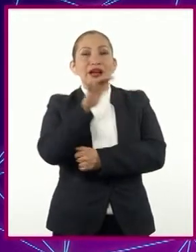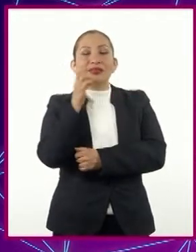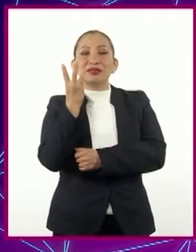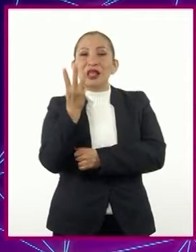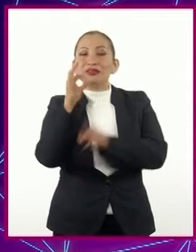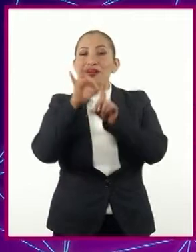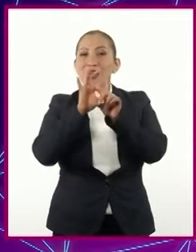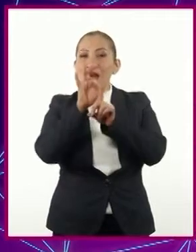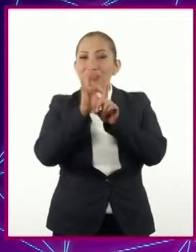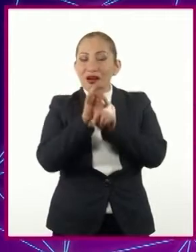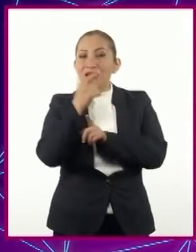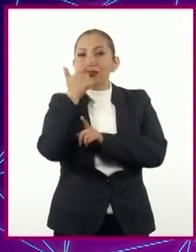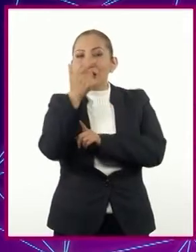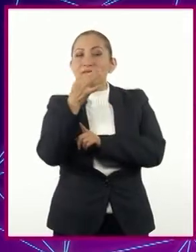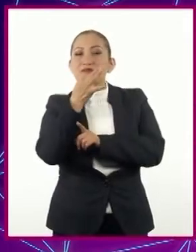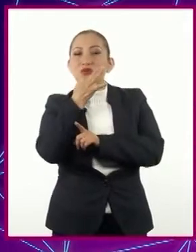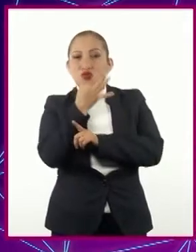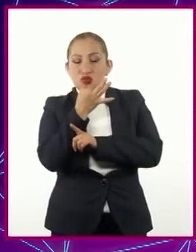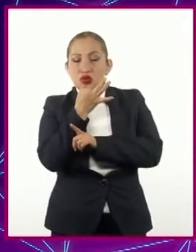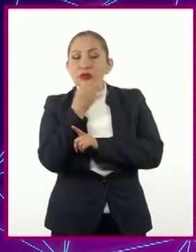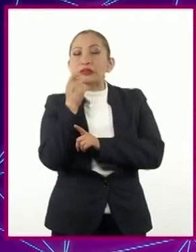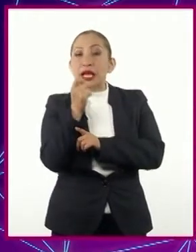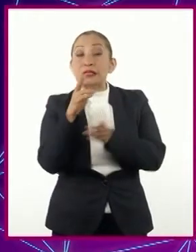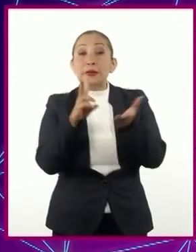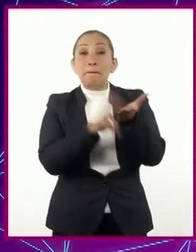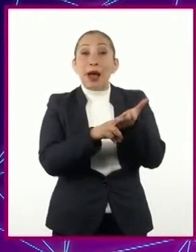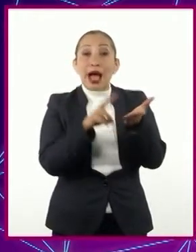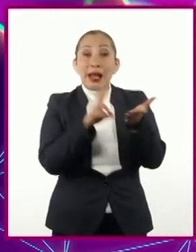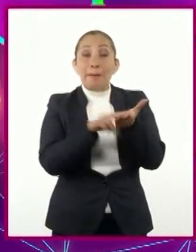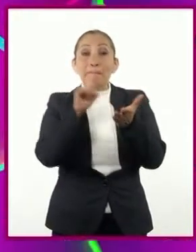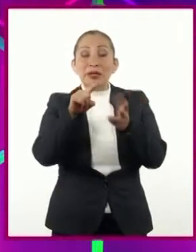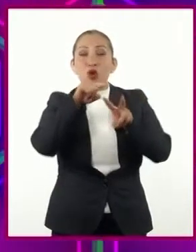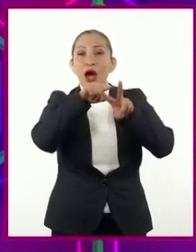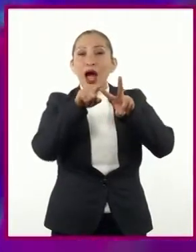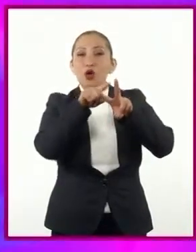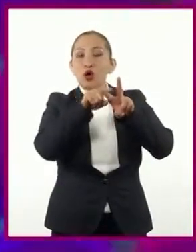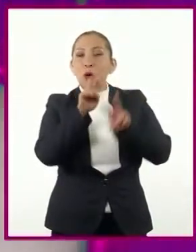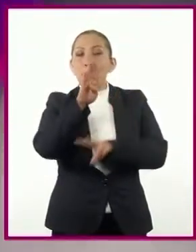53 grados 7 minutos, que es el valor del ángulo beta.